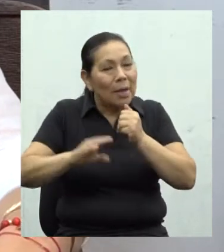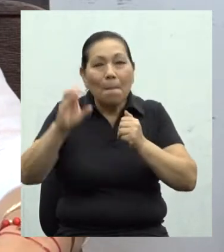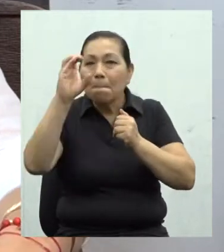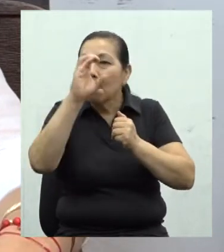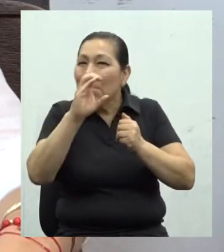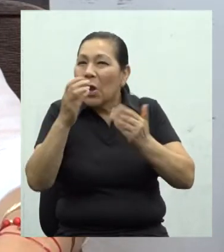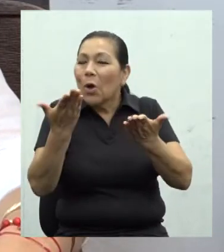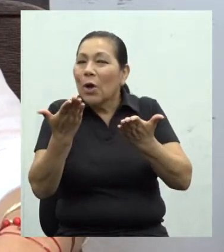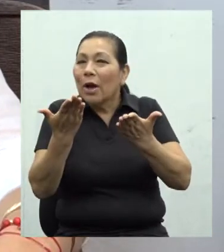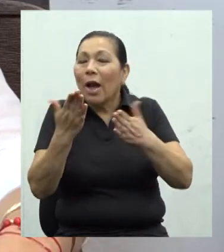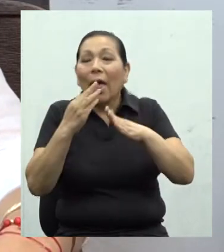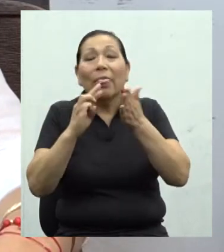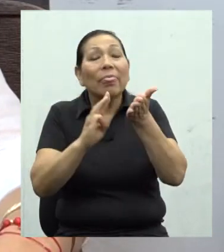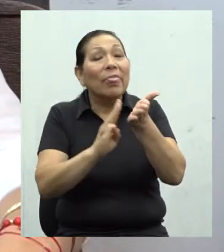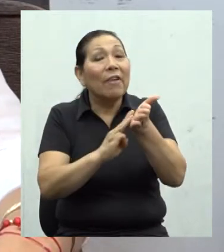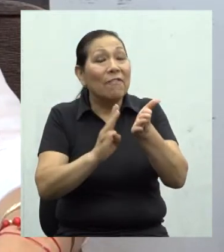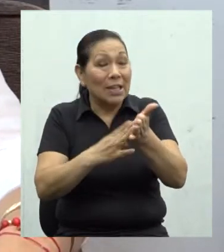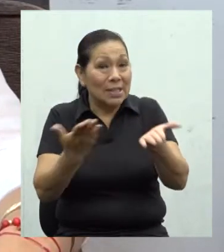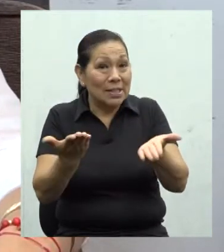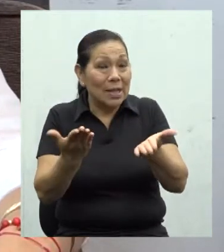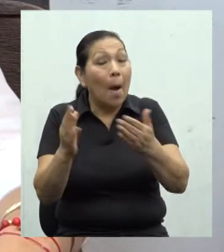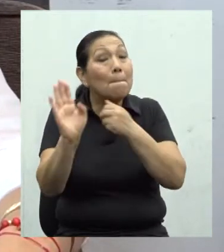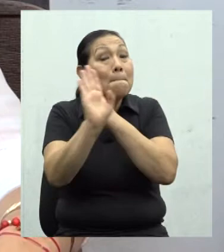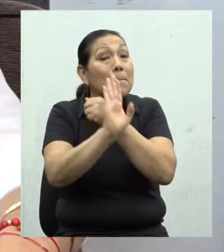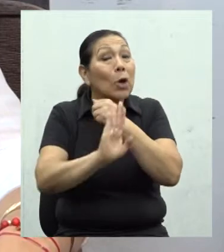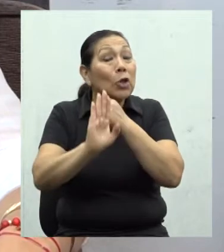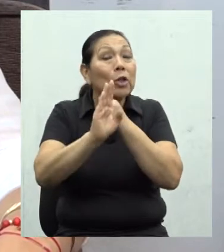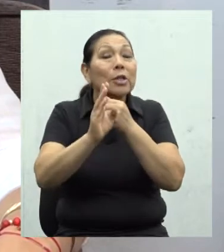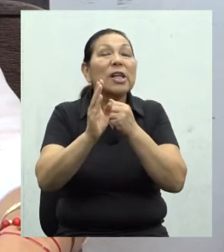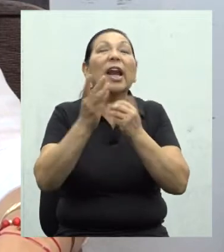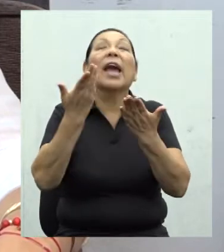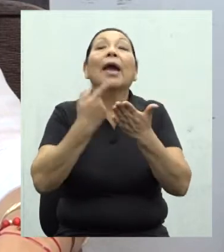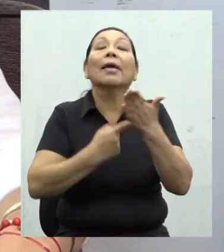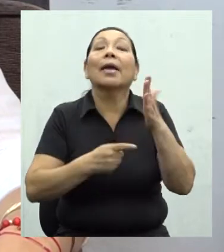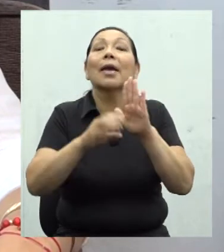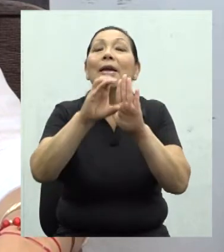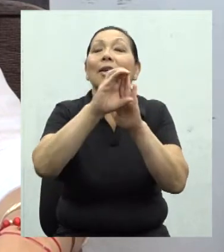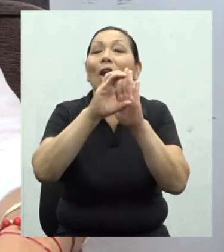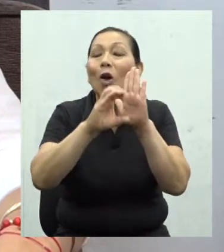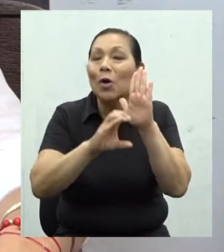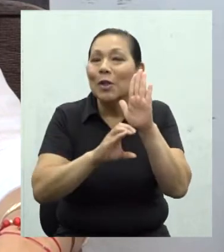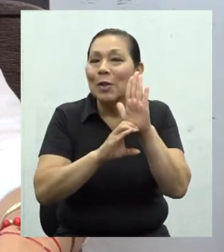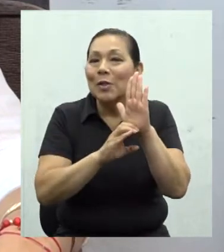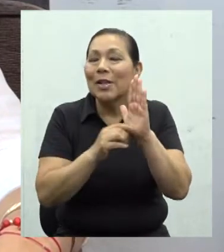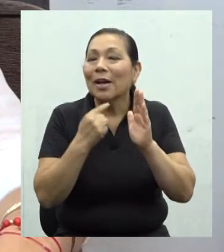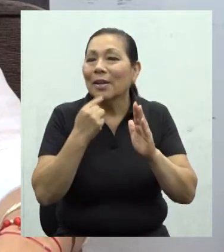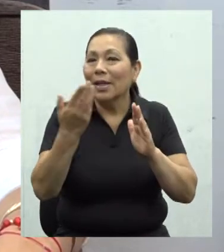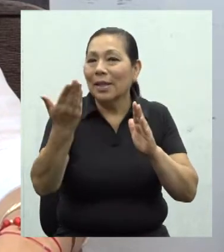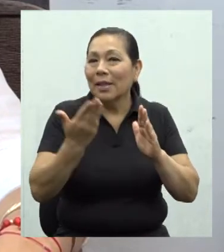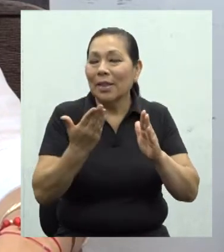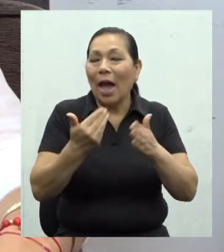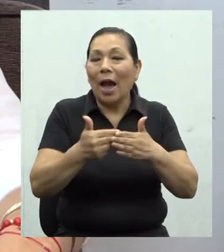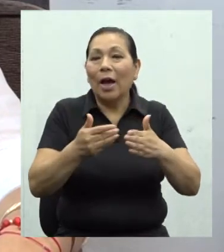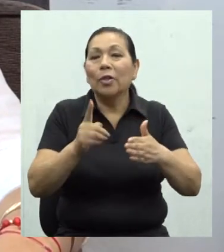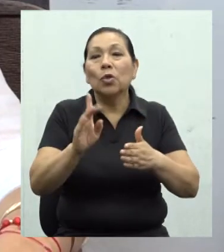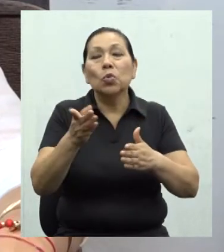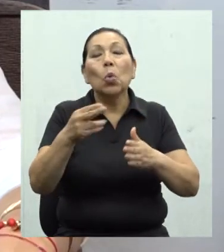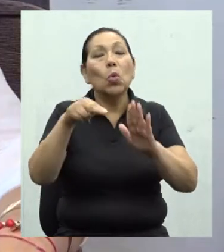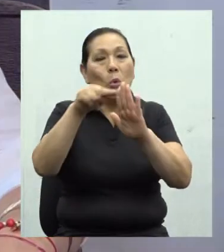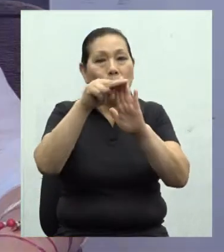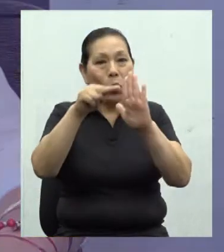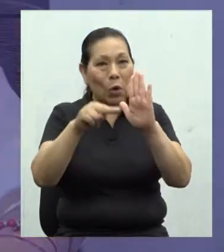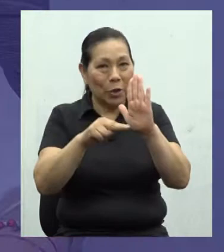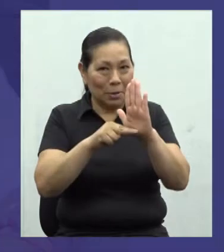busca es la defensa o en todo caso proteger la Constitución frente a las infracciones que se suscitan ante su jerarquía